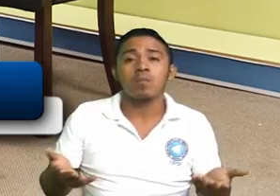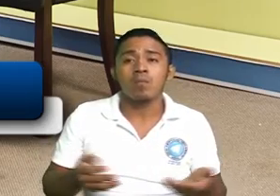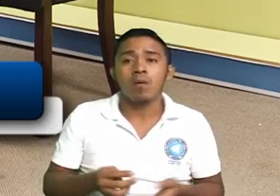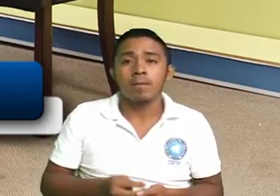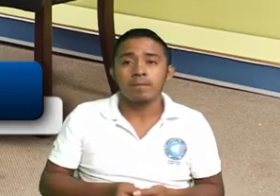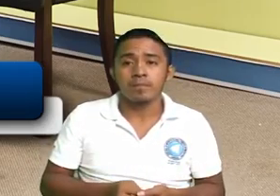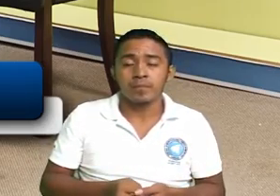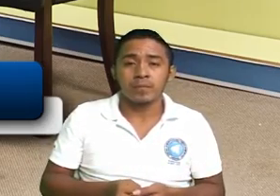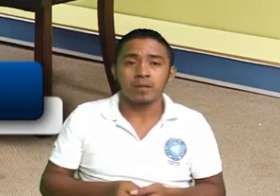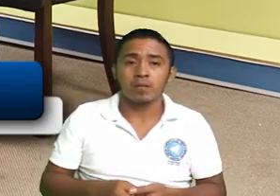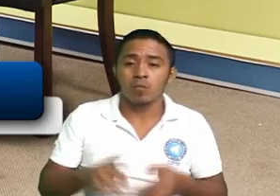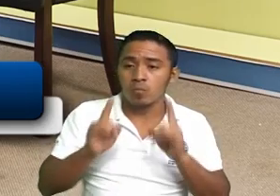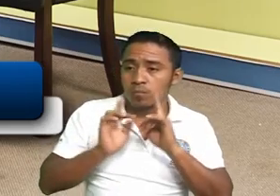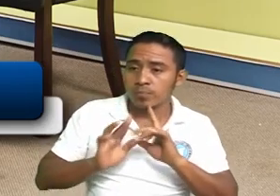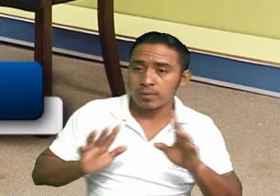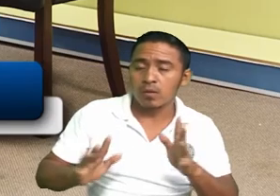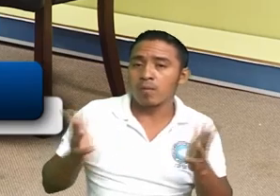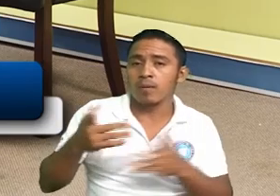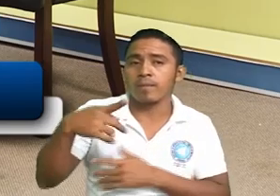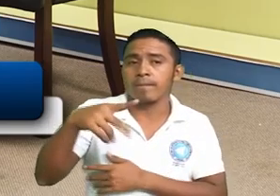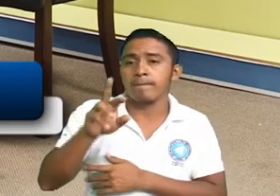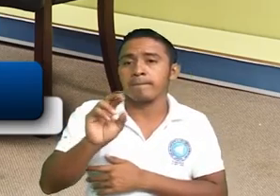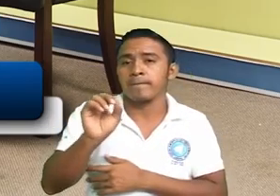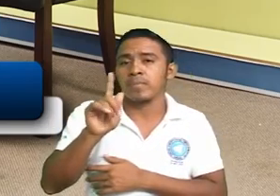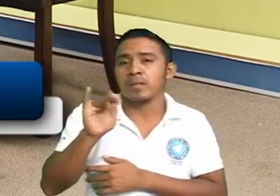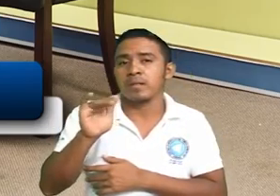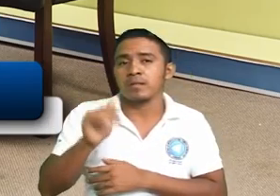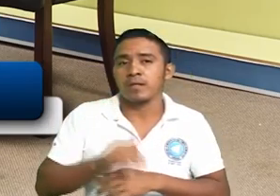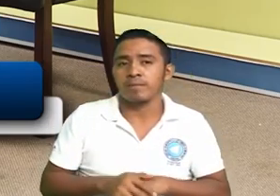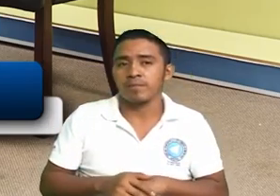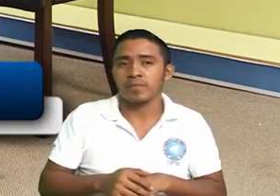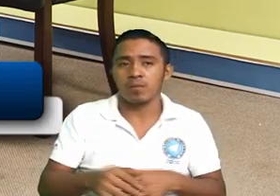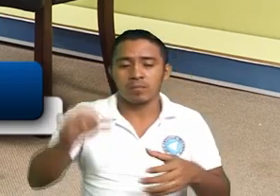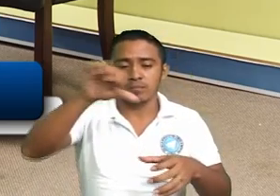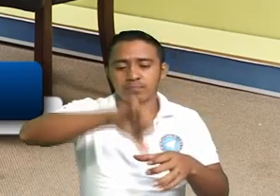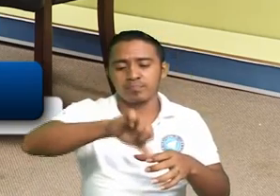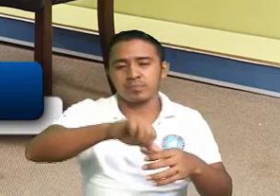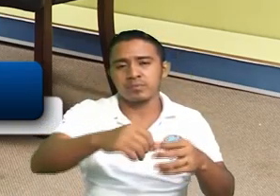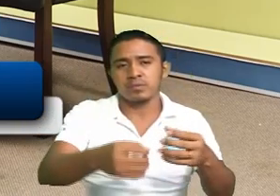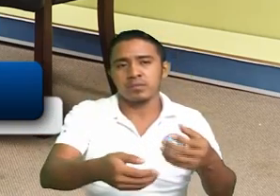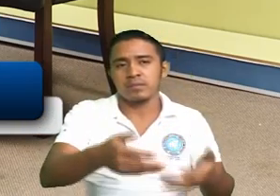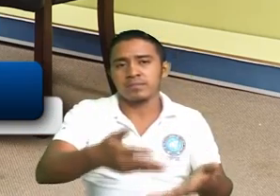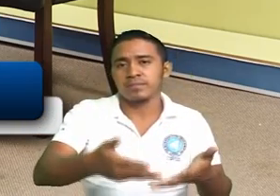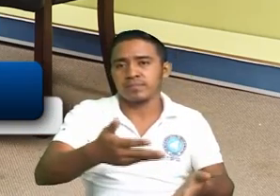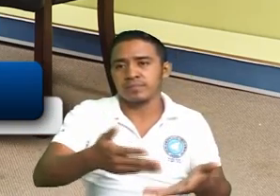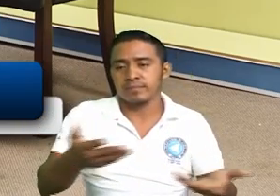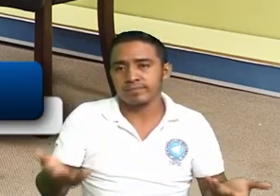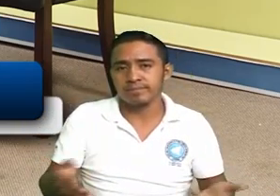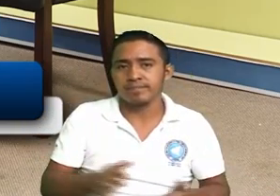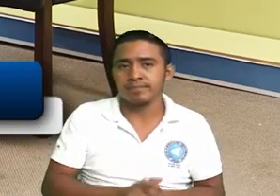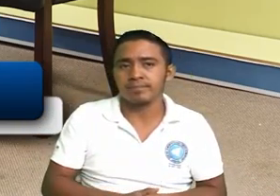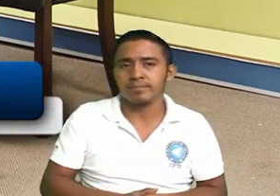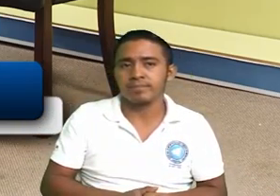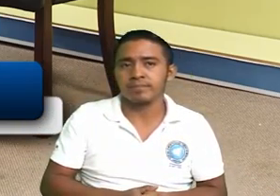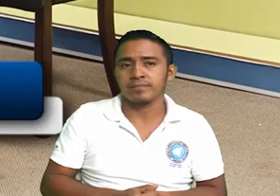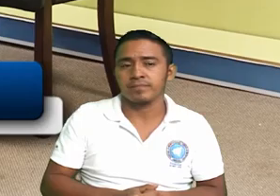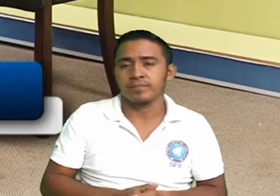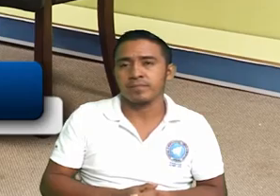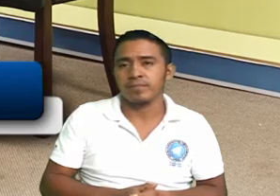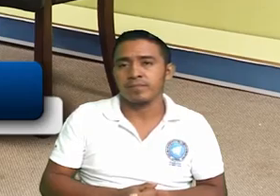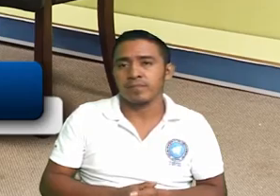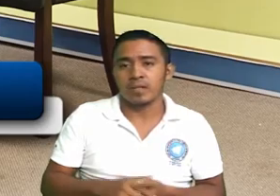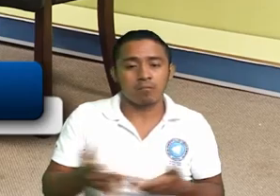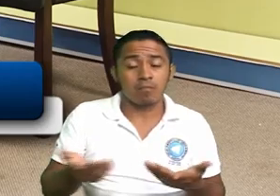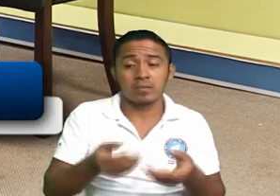con agua y dentro de ese recipiente poner otro recipiente al vapor con tu frasco de leche. Eso es muy importante. Así se debe